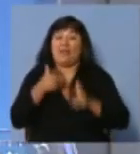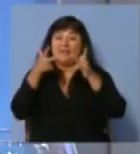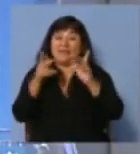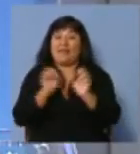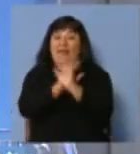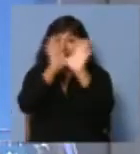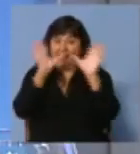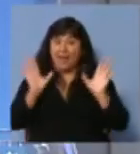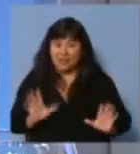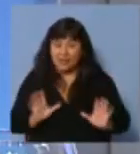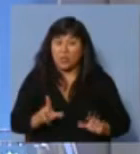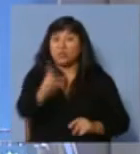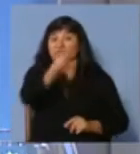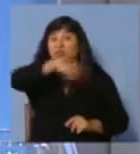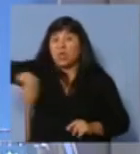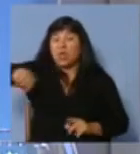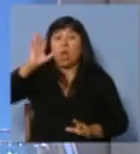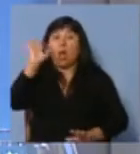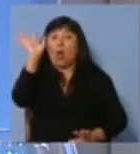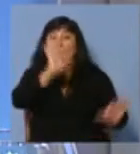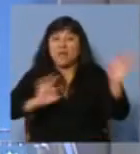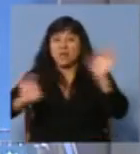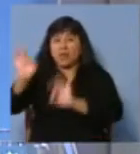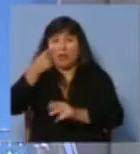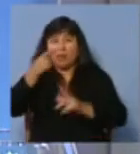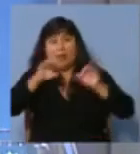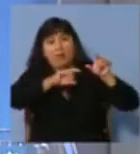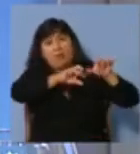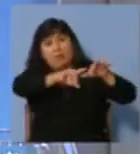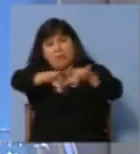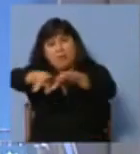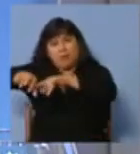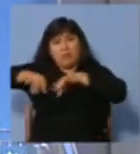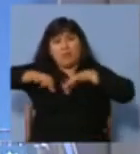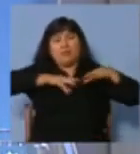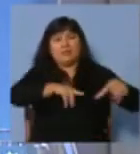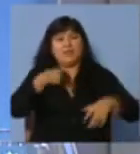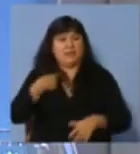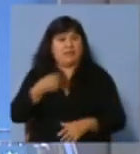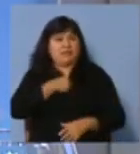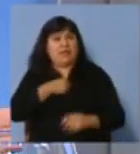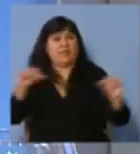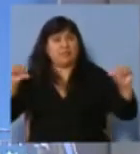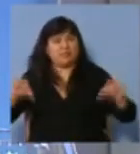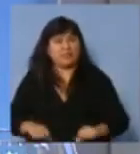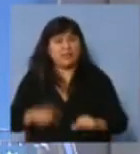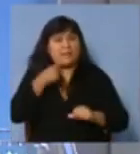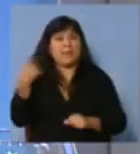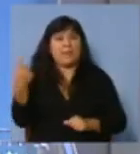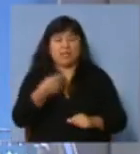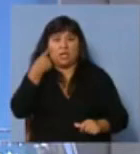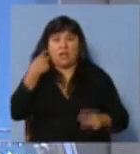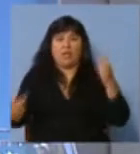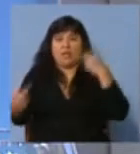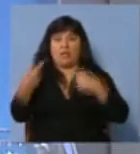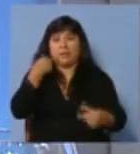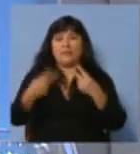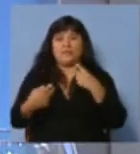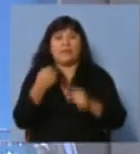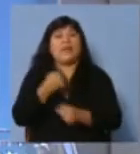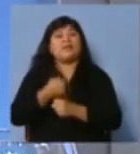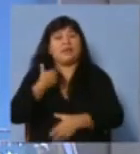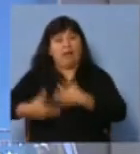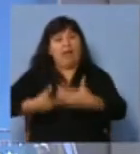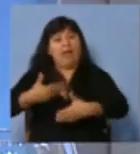preocupa que por el medio público no veía que se realizaba que uno es el simple la gente además creo que públicamente le conoce del que puedo trabajar